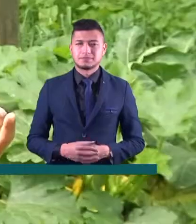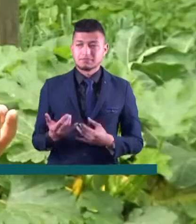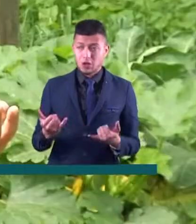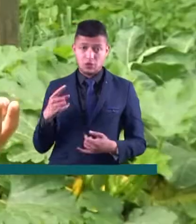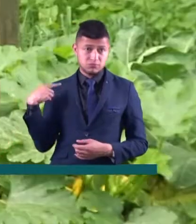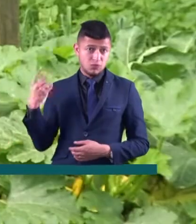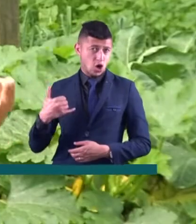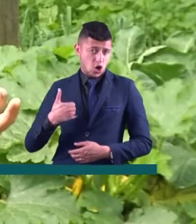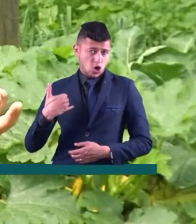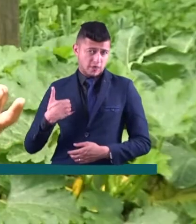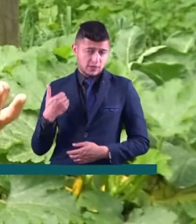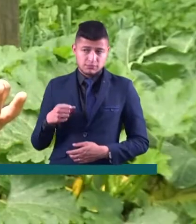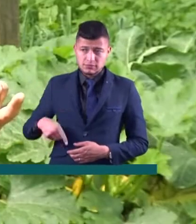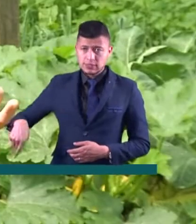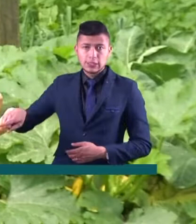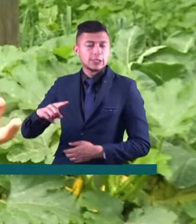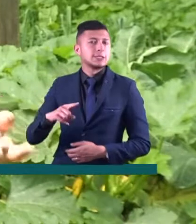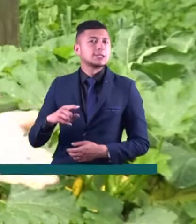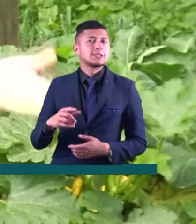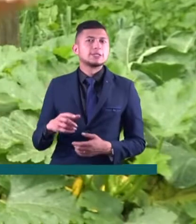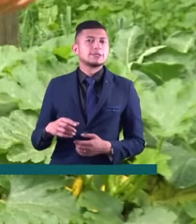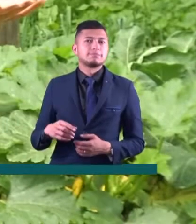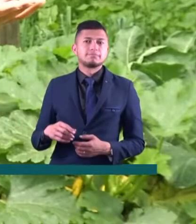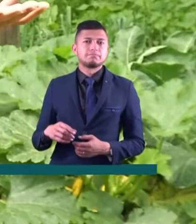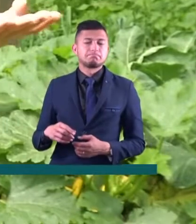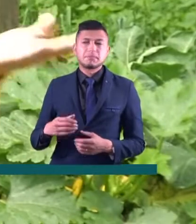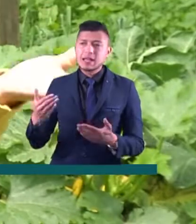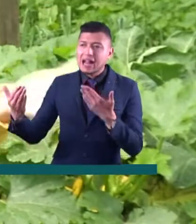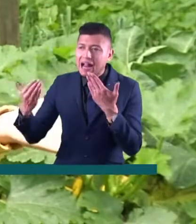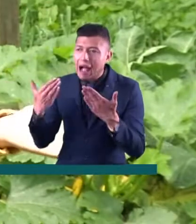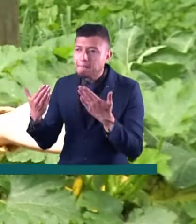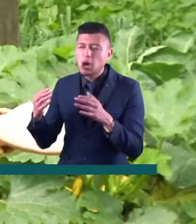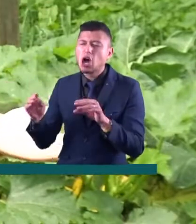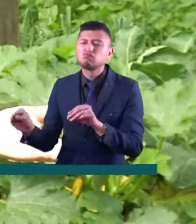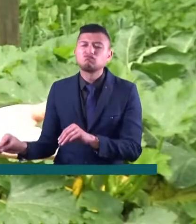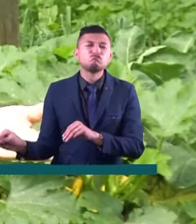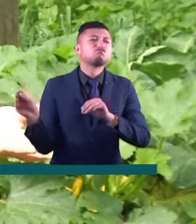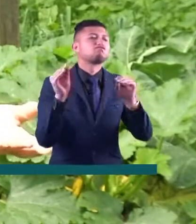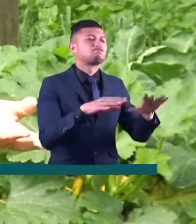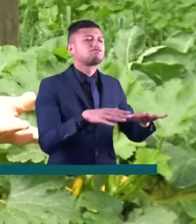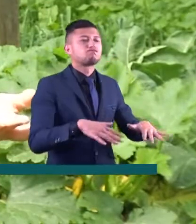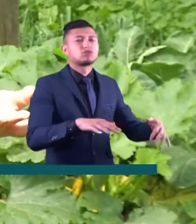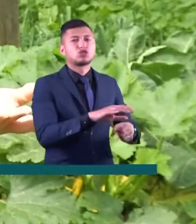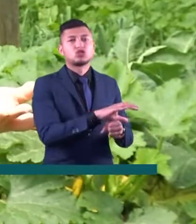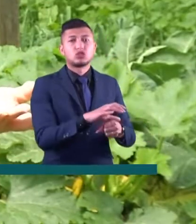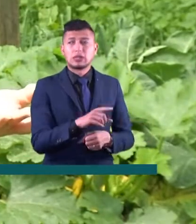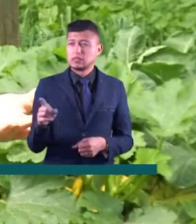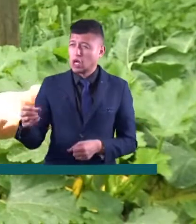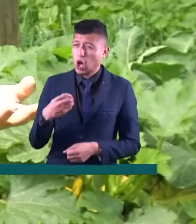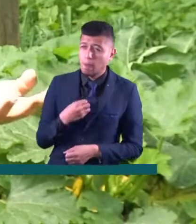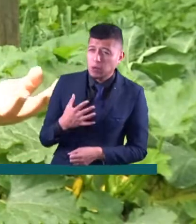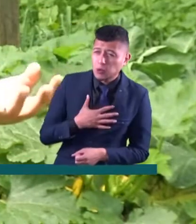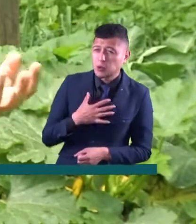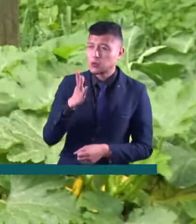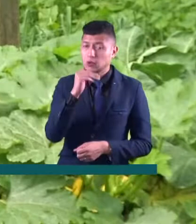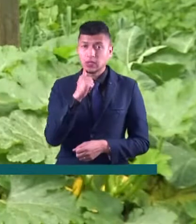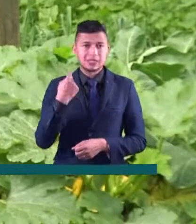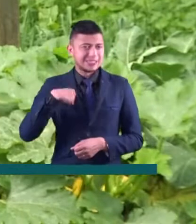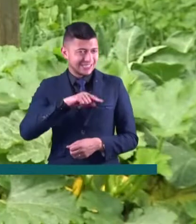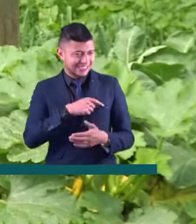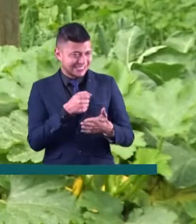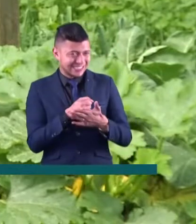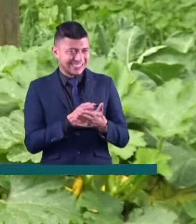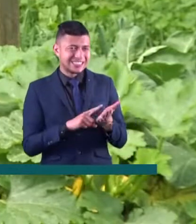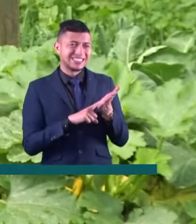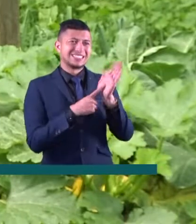Hoy en día la juventud, los muchachos se están yendo del campo, precisamente porque no hay muchas oportunidades, pero si nosotros